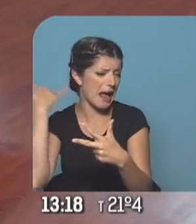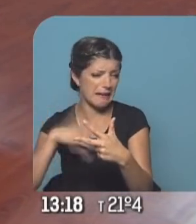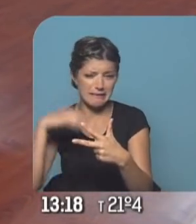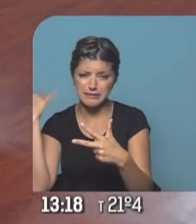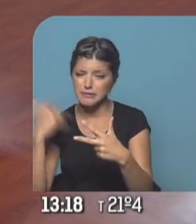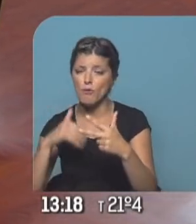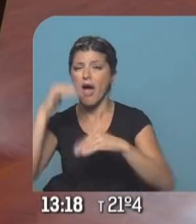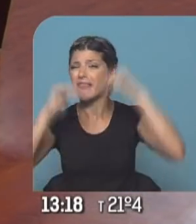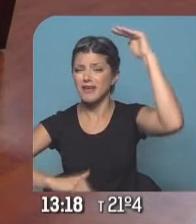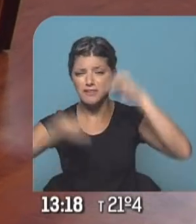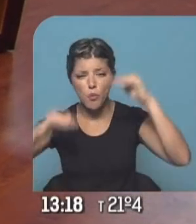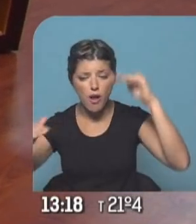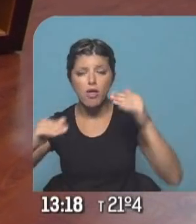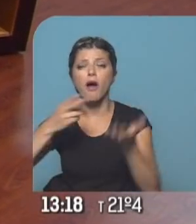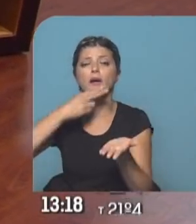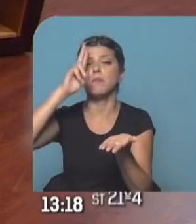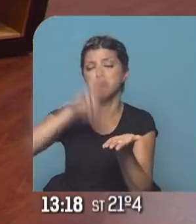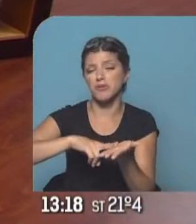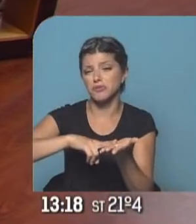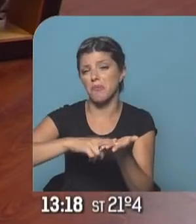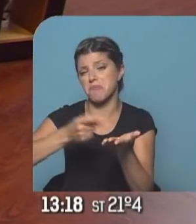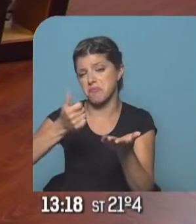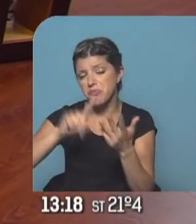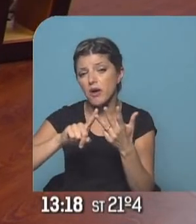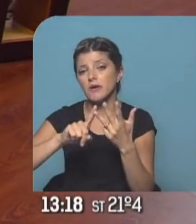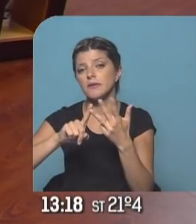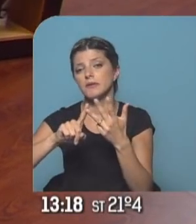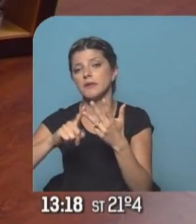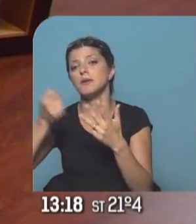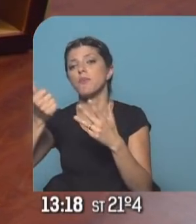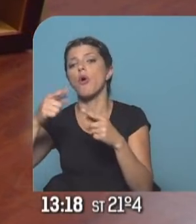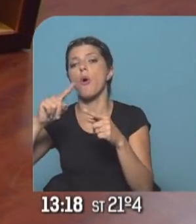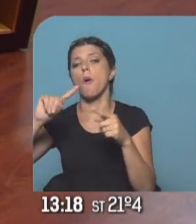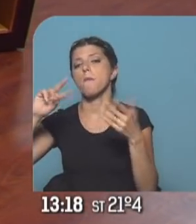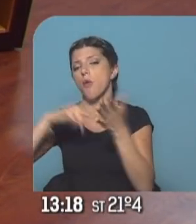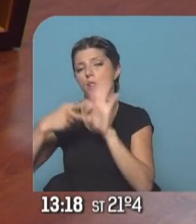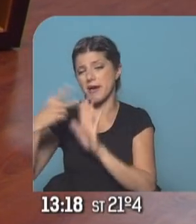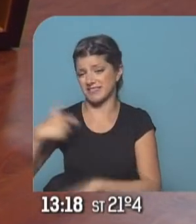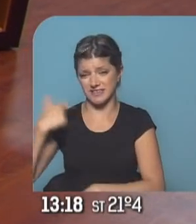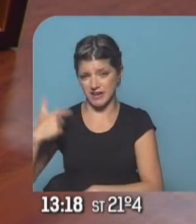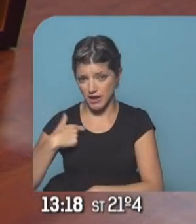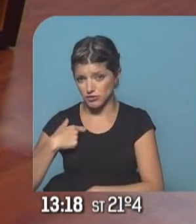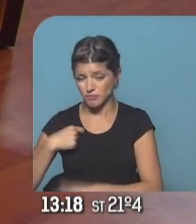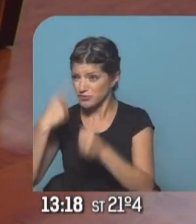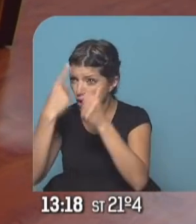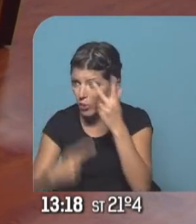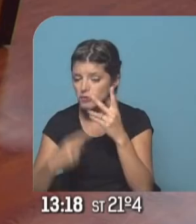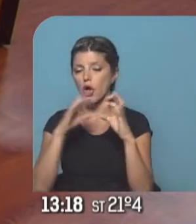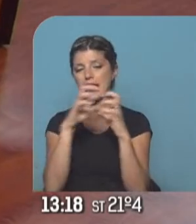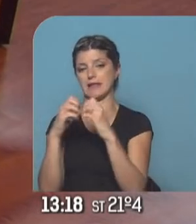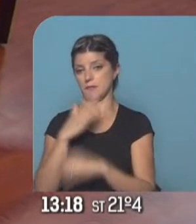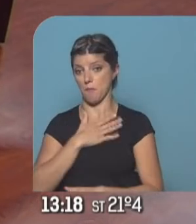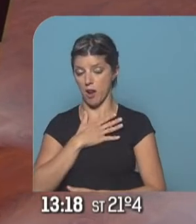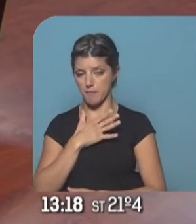desigualdad, con bajos impuestos, es decir, con poco Estado y con poca conflictividad sindical y social. Me parece que eso está en crisis. Si uno ve los últimos